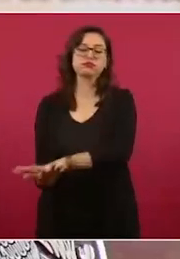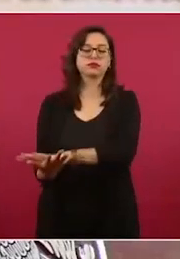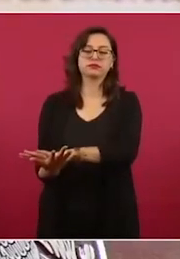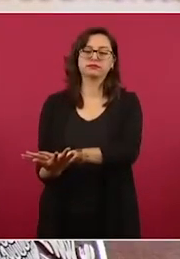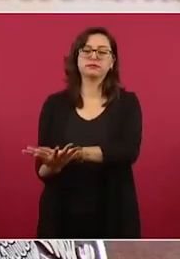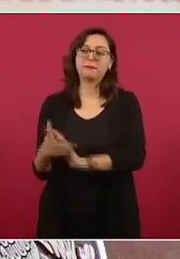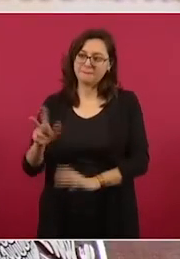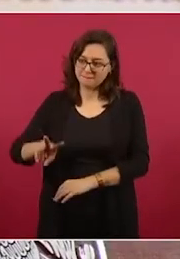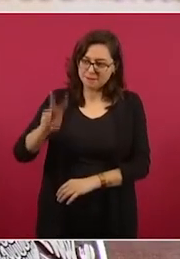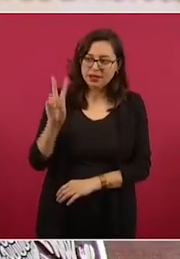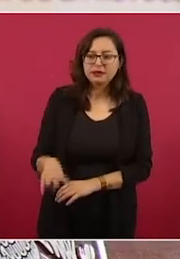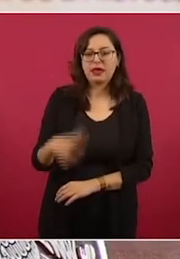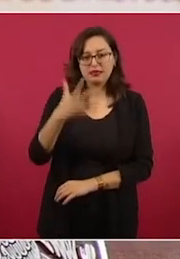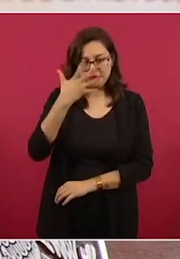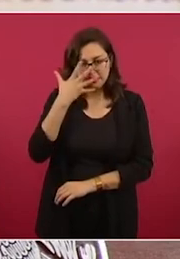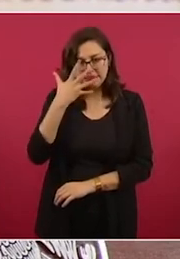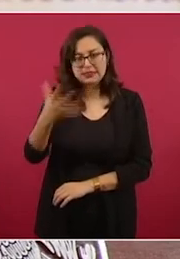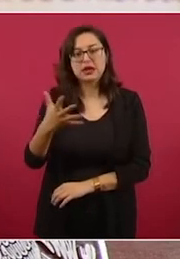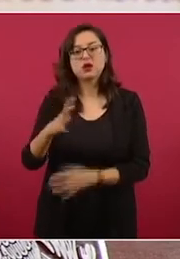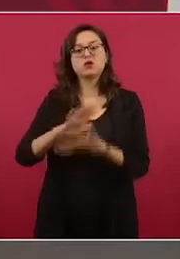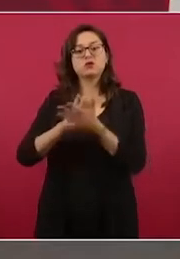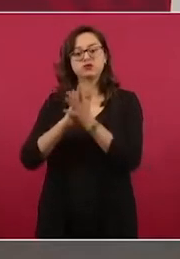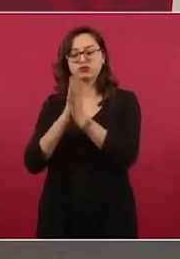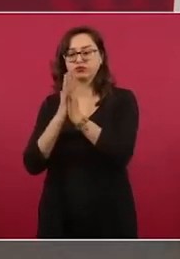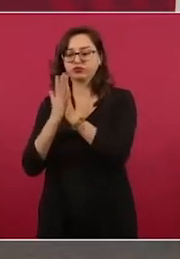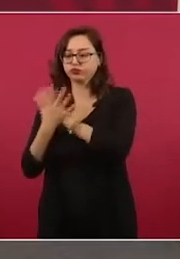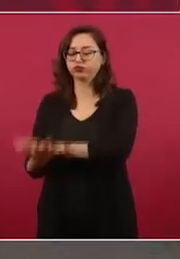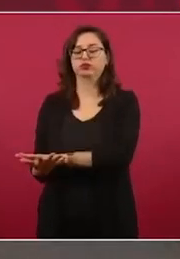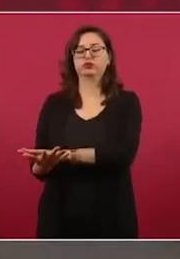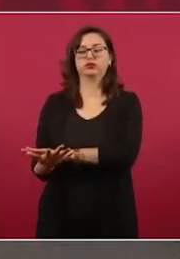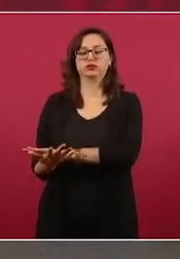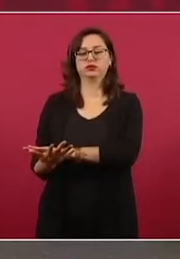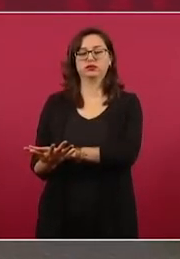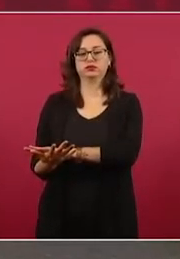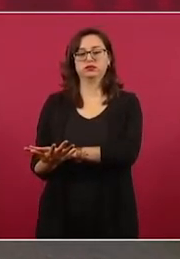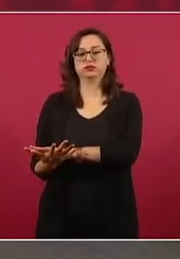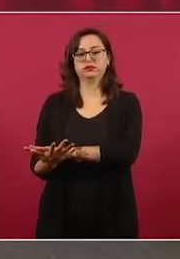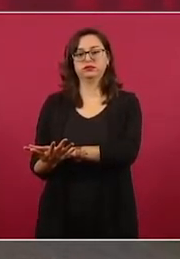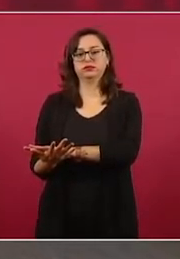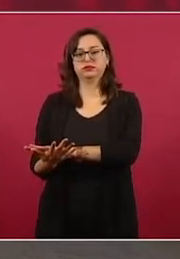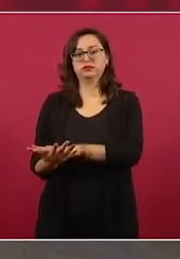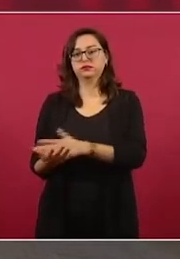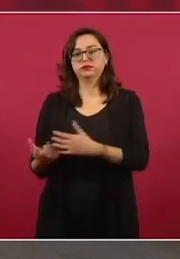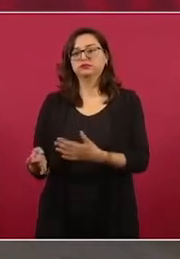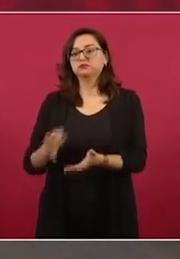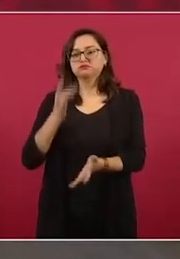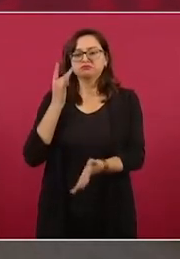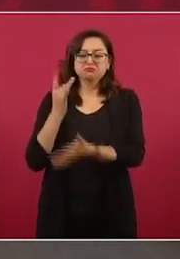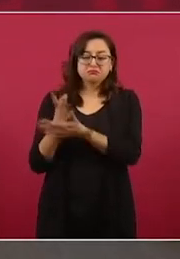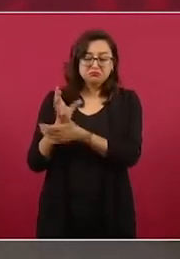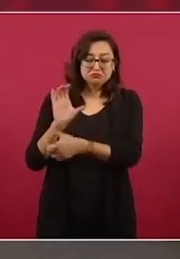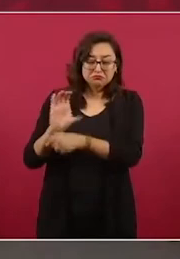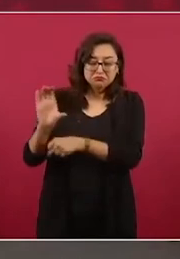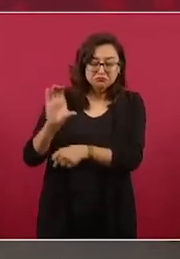un cambio verdadero, pero no solo en Colombia,